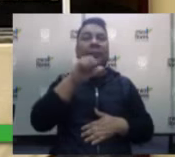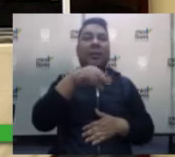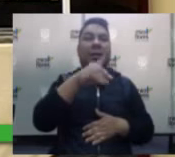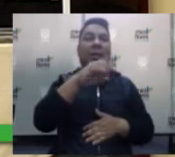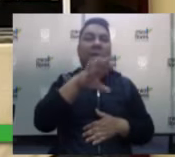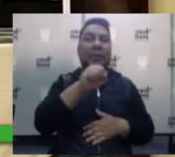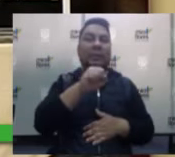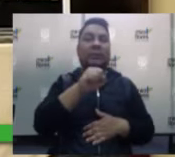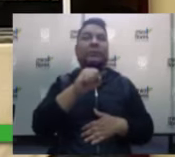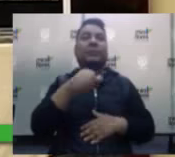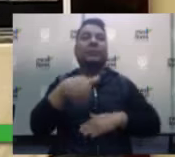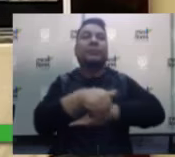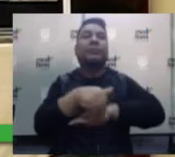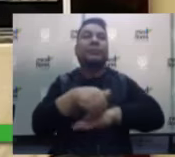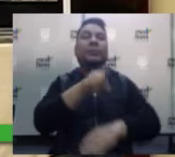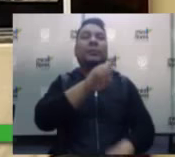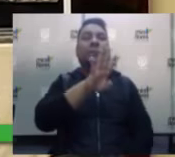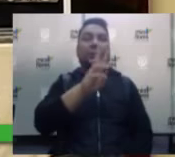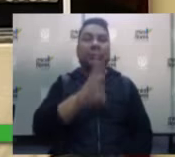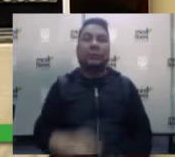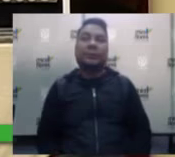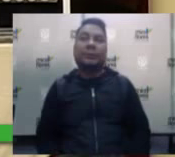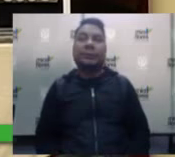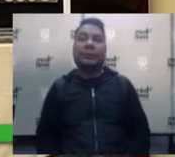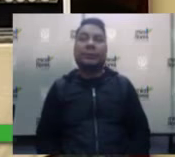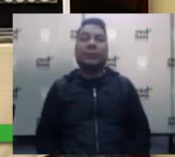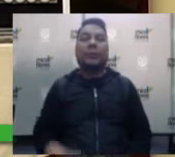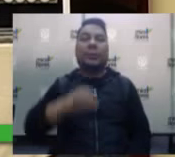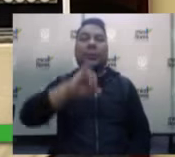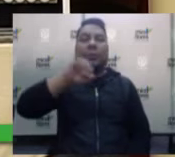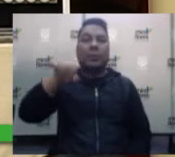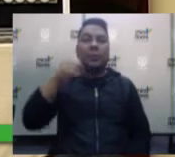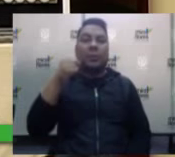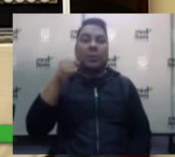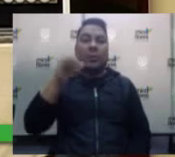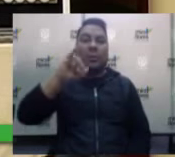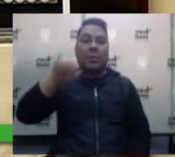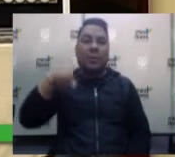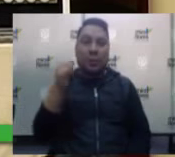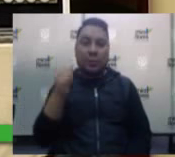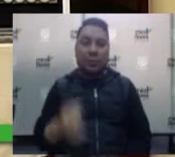cuadra 1, frente al 146. Letra J. J.